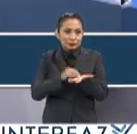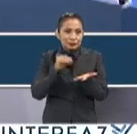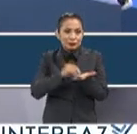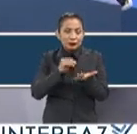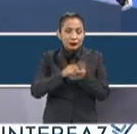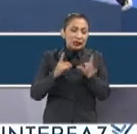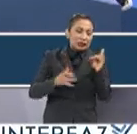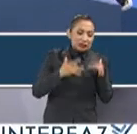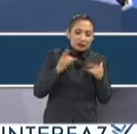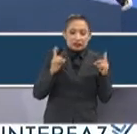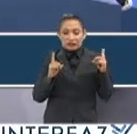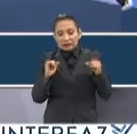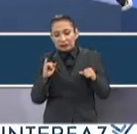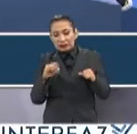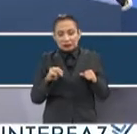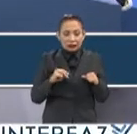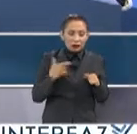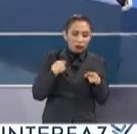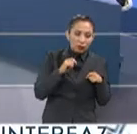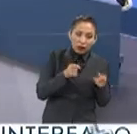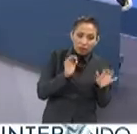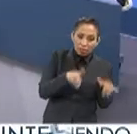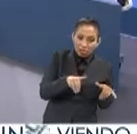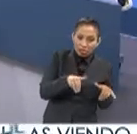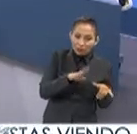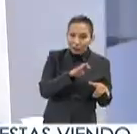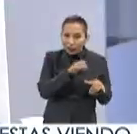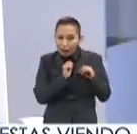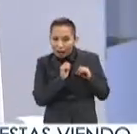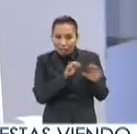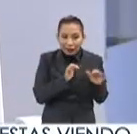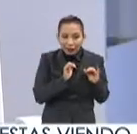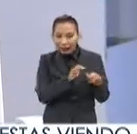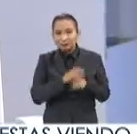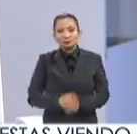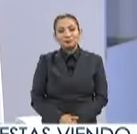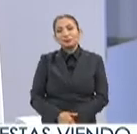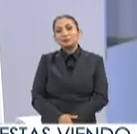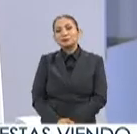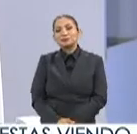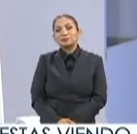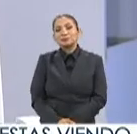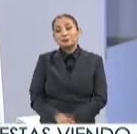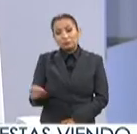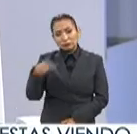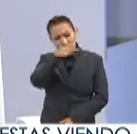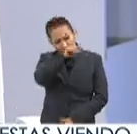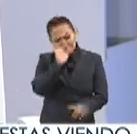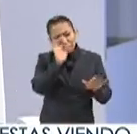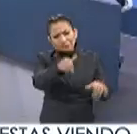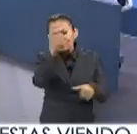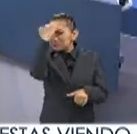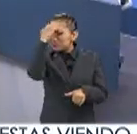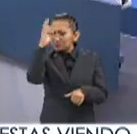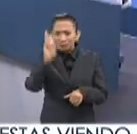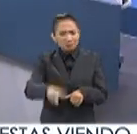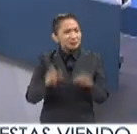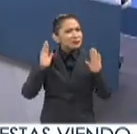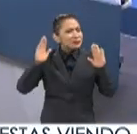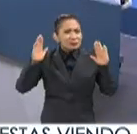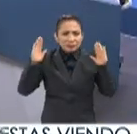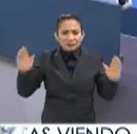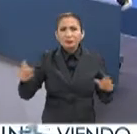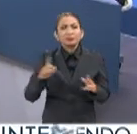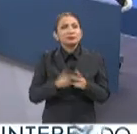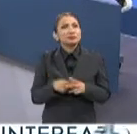están dudosos de si aplicar o no, de si hacerlo o no? Pues que lo apliquen, es una experiencia realmente